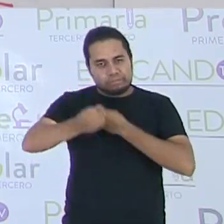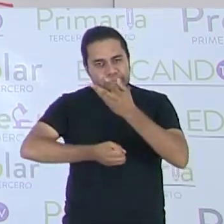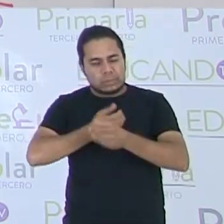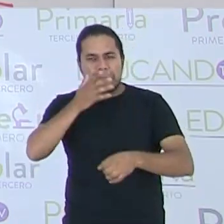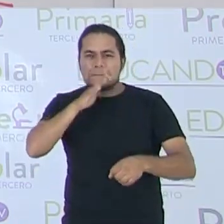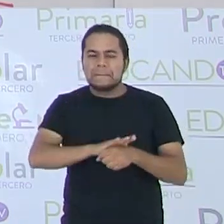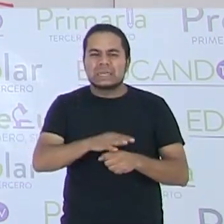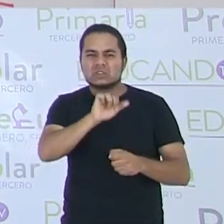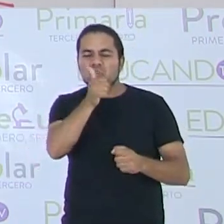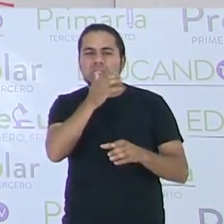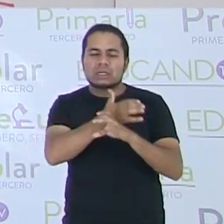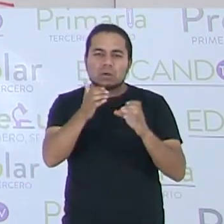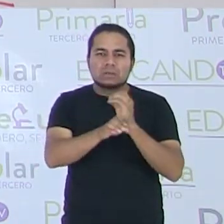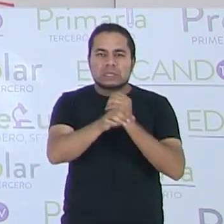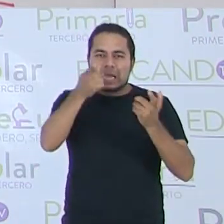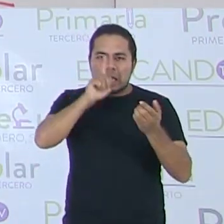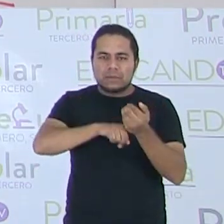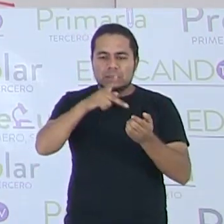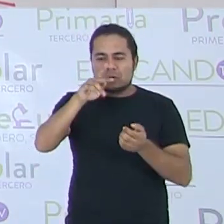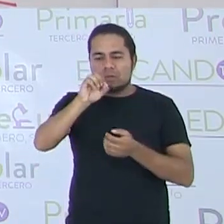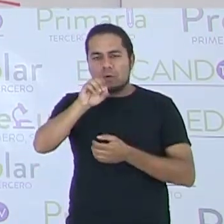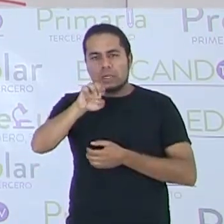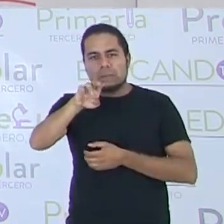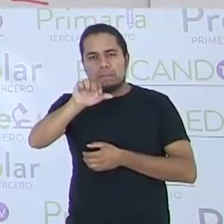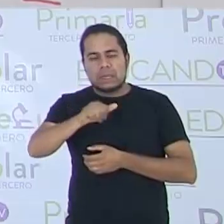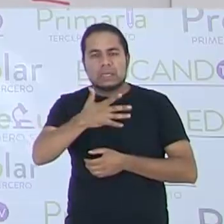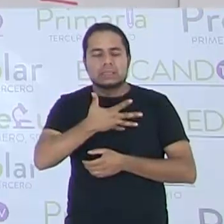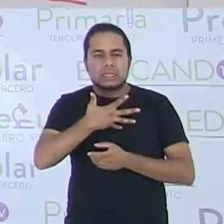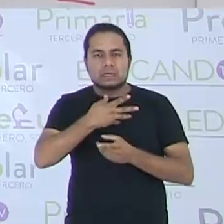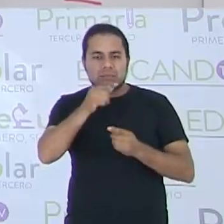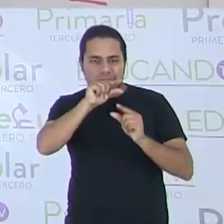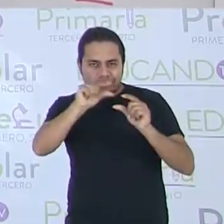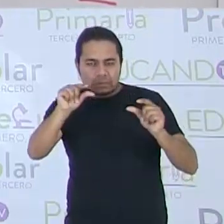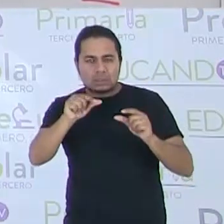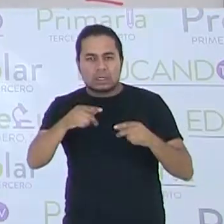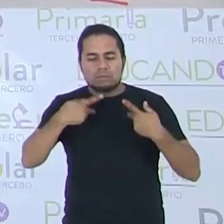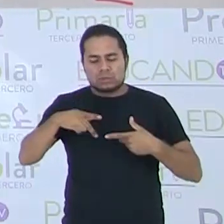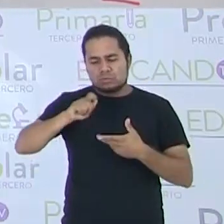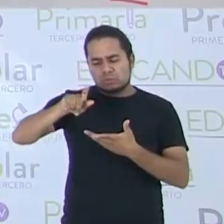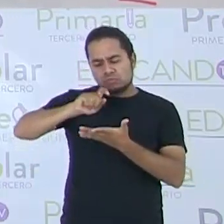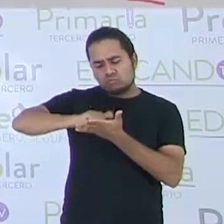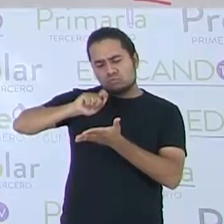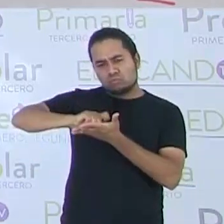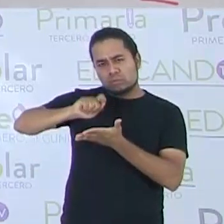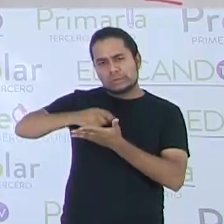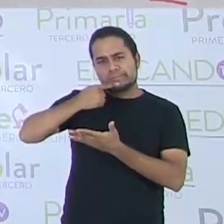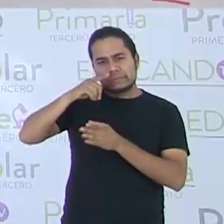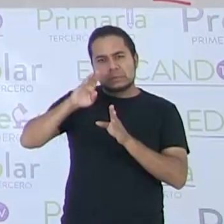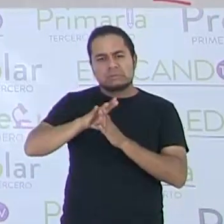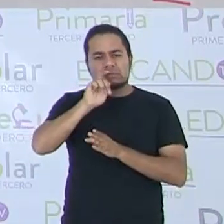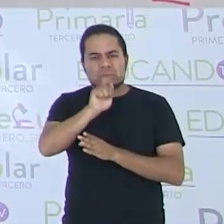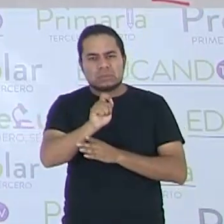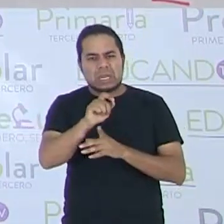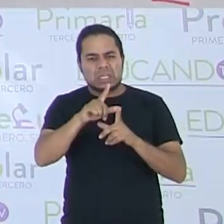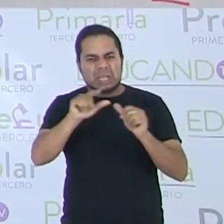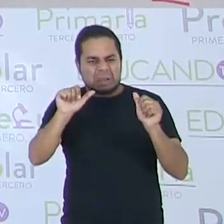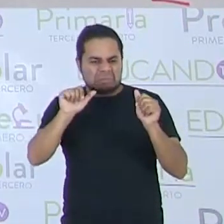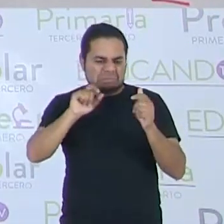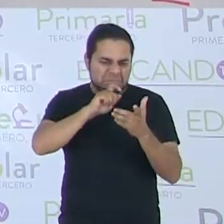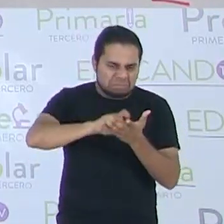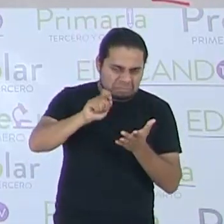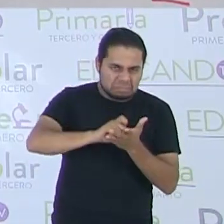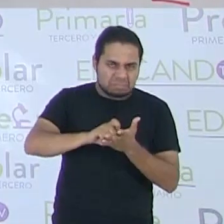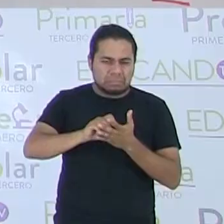más? ¿Qué más hay dentro de un poema? Los poetas les llaman recursos literarios.